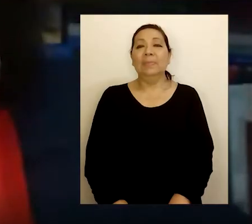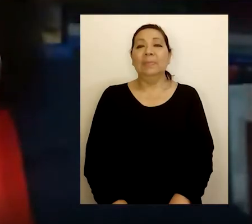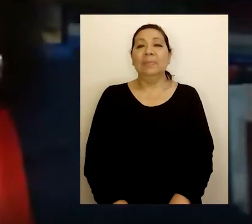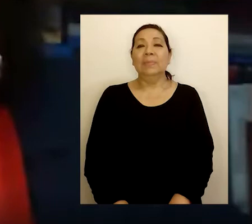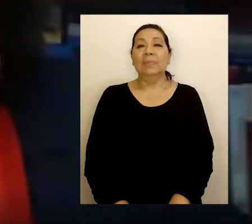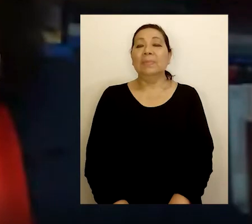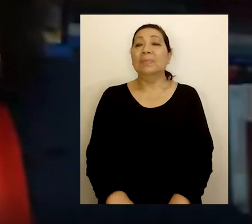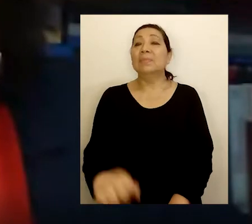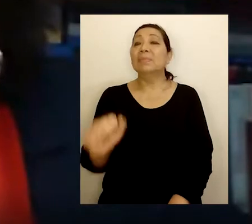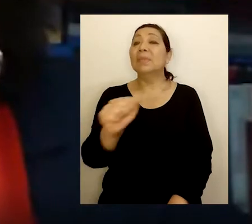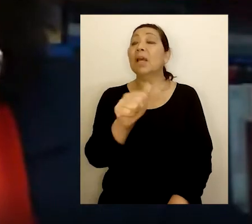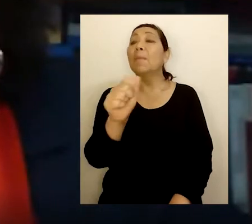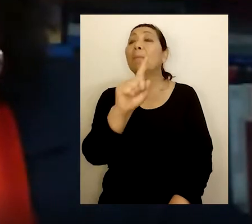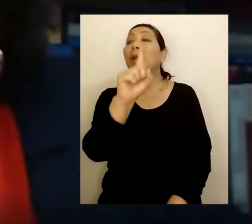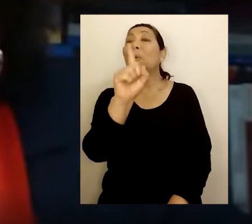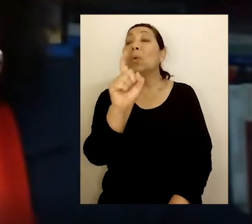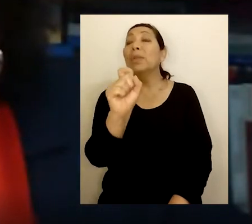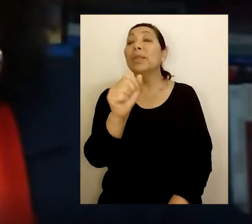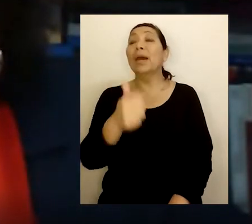Magistrado Sardón.